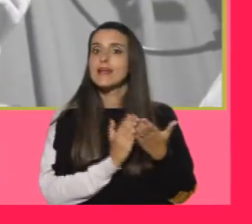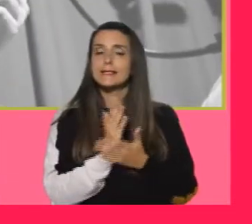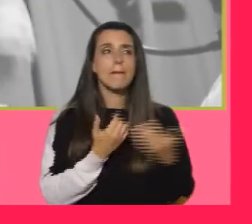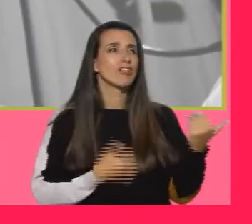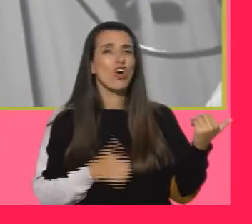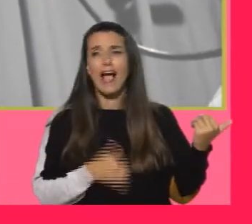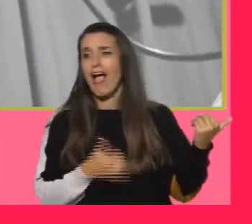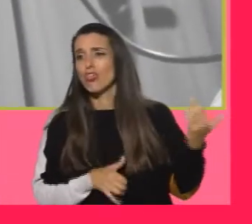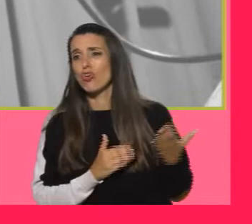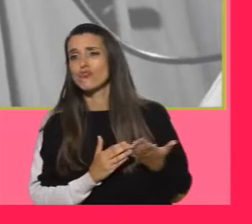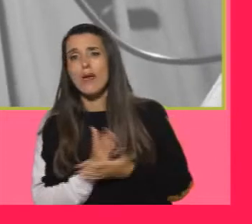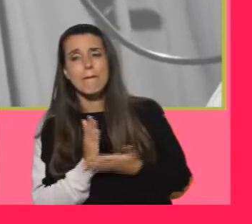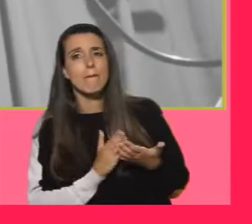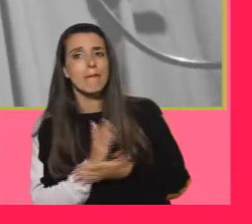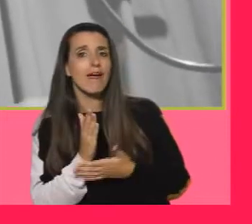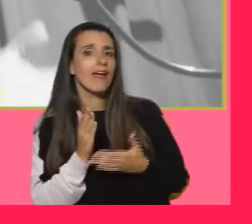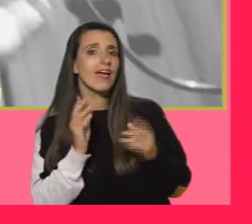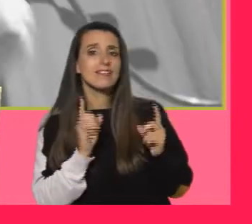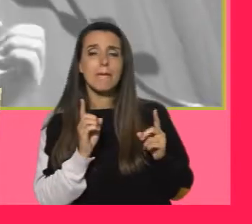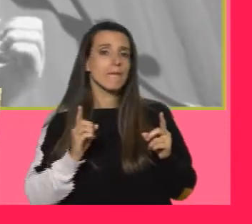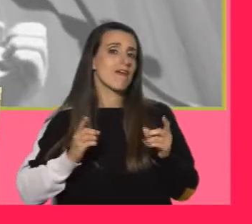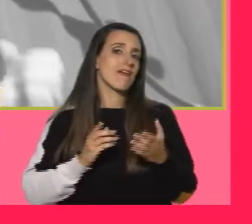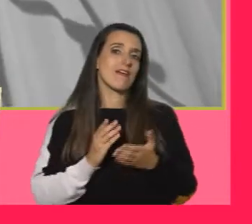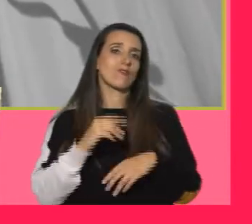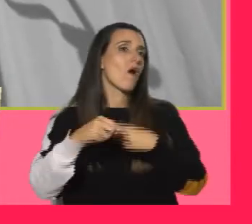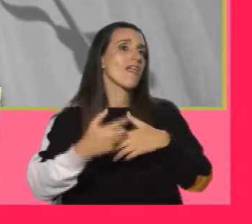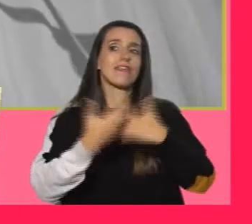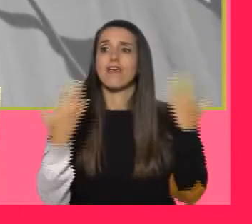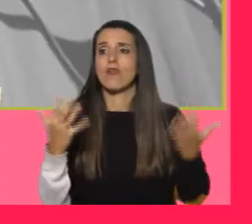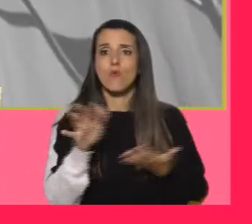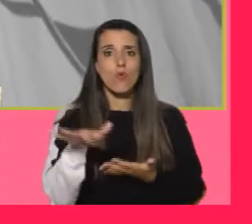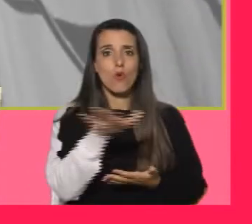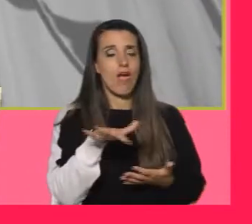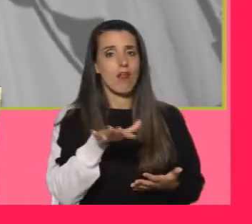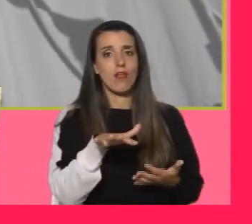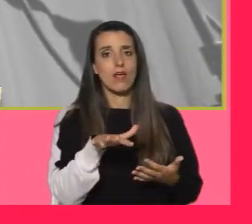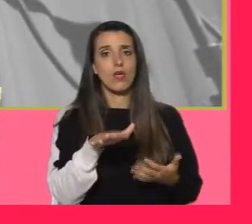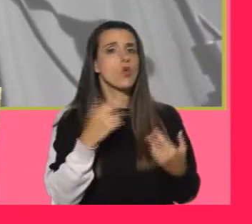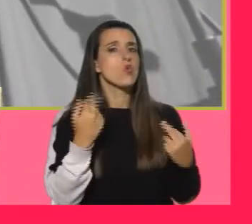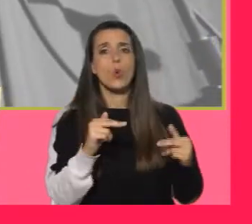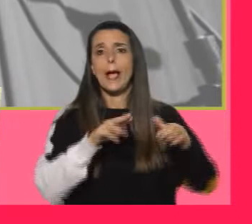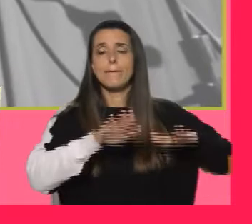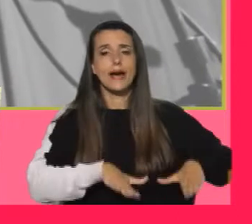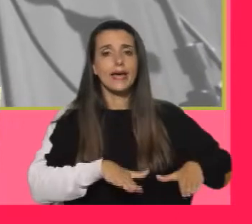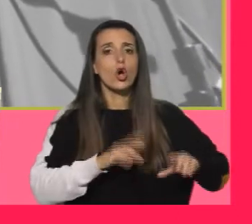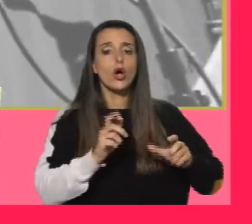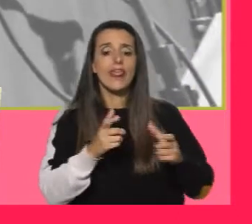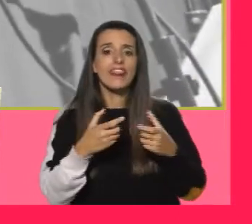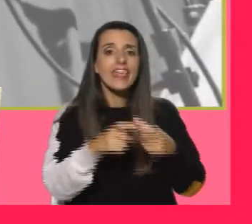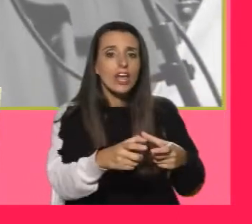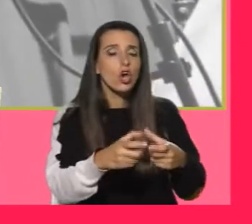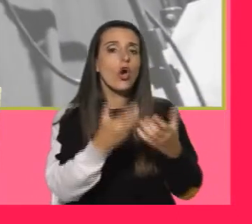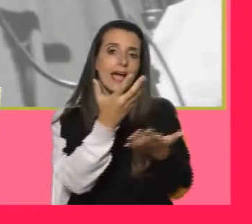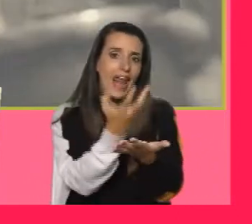white con todas las para mostrar que se compuso el disco se grabó el disco pandemia